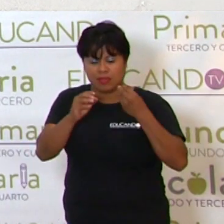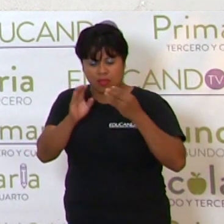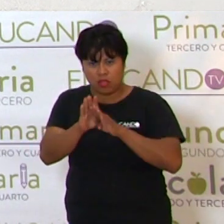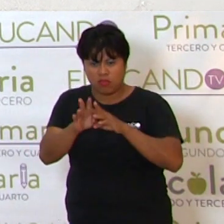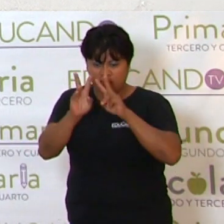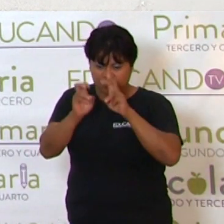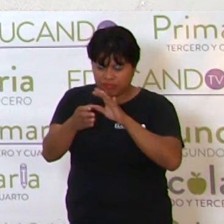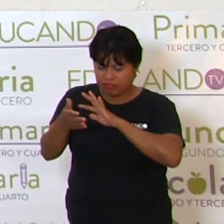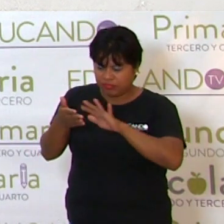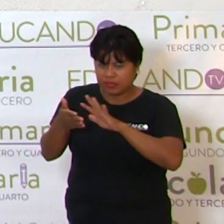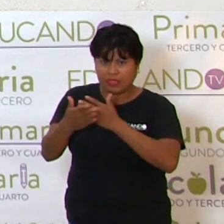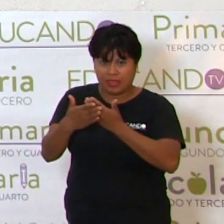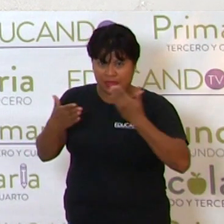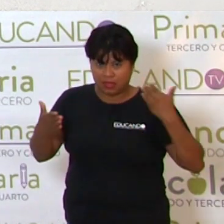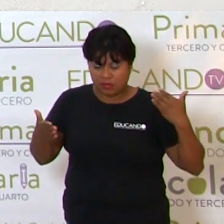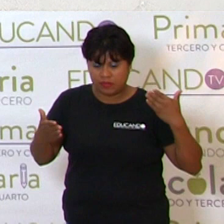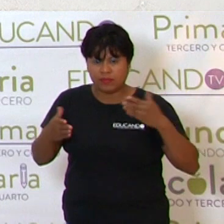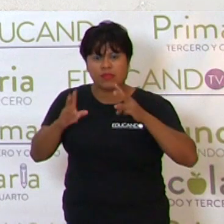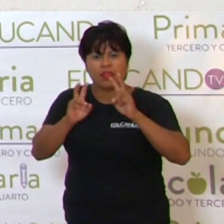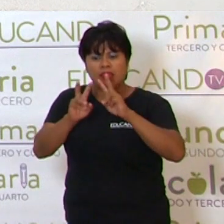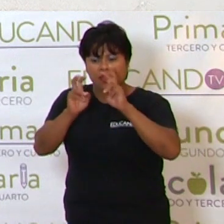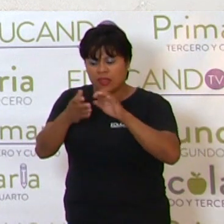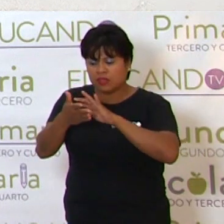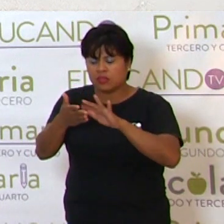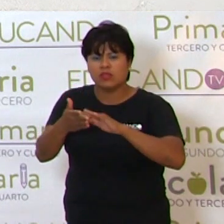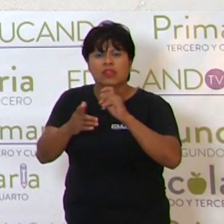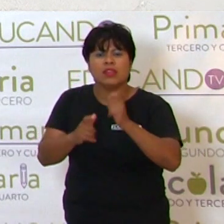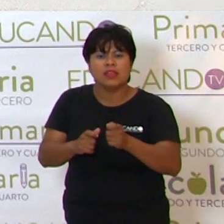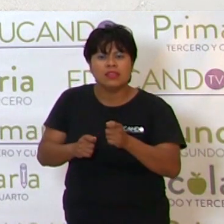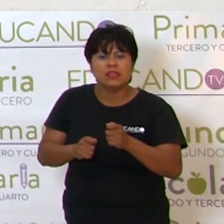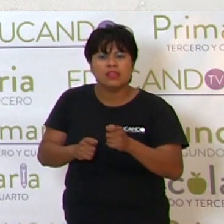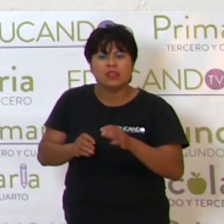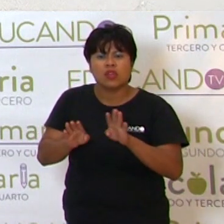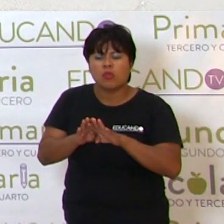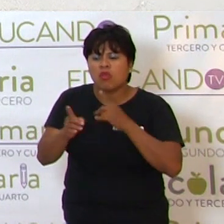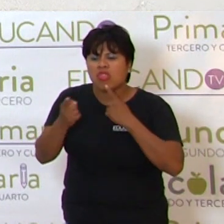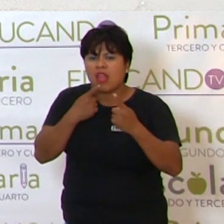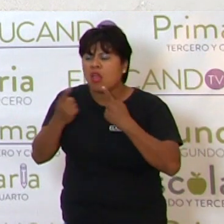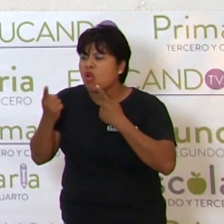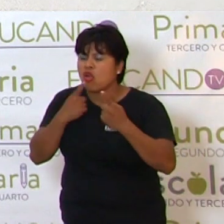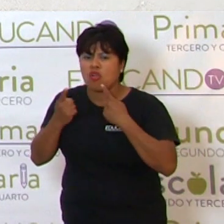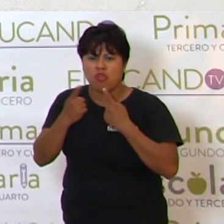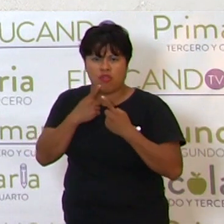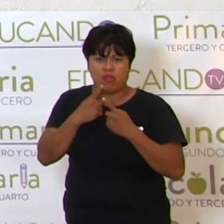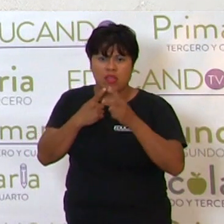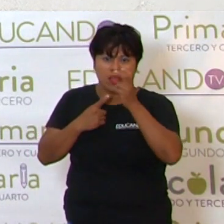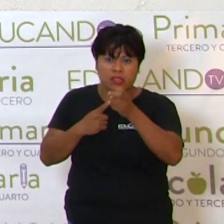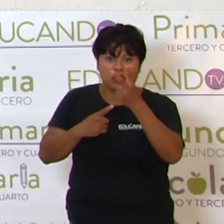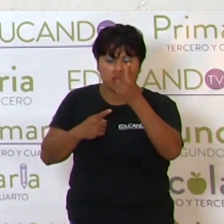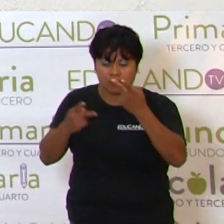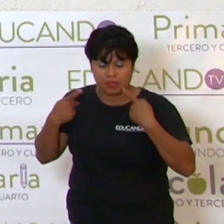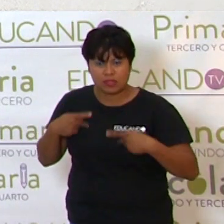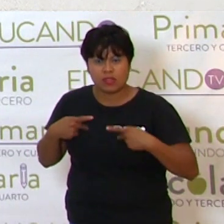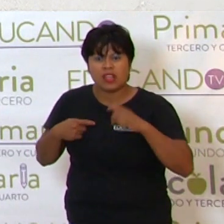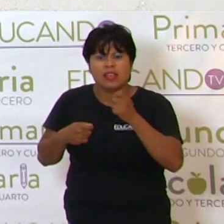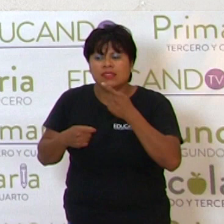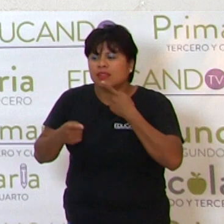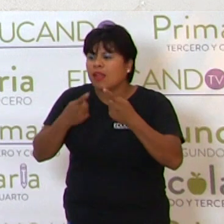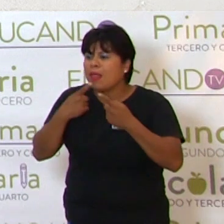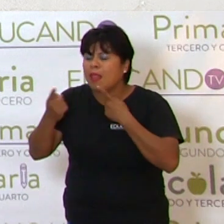anteriores, el texto está escrito en forma de diálogo. Son dos personajes que están